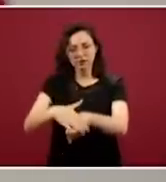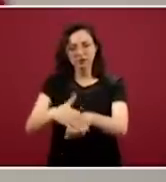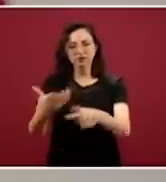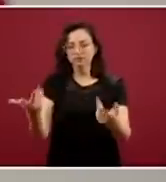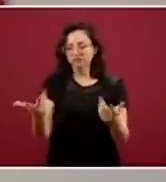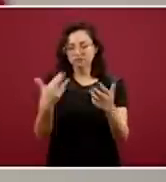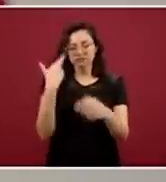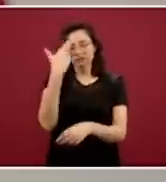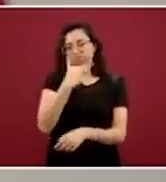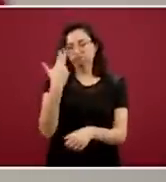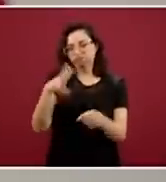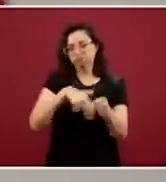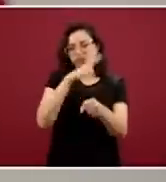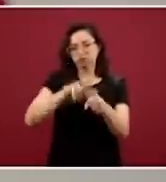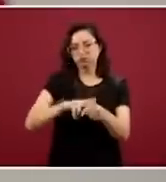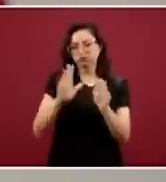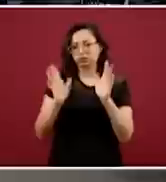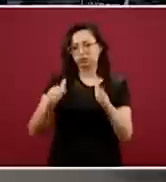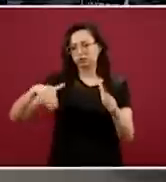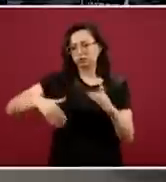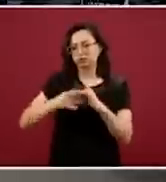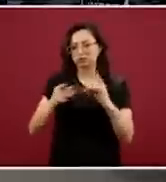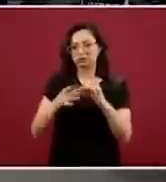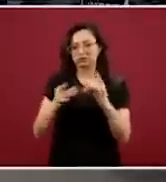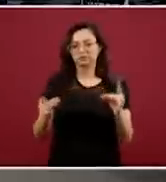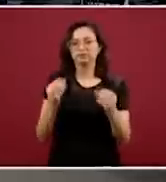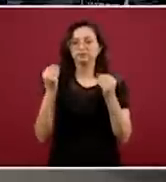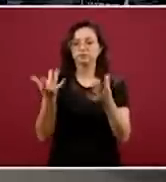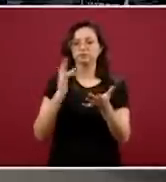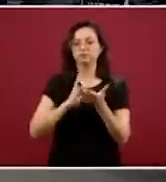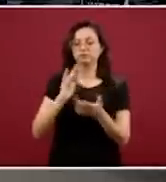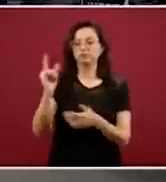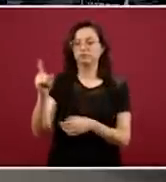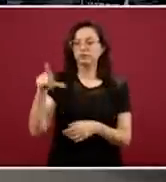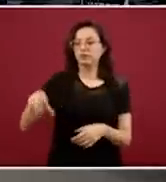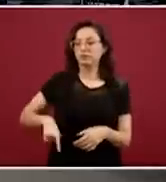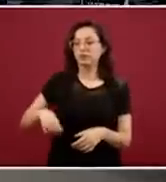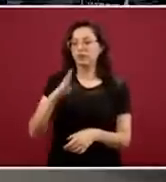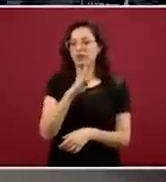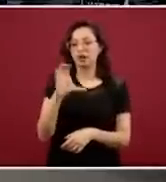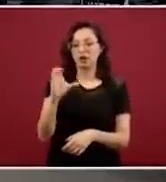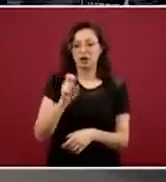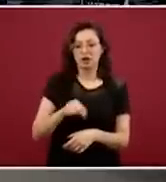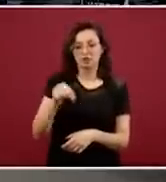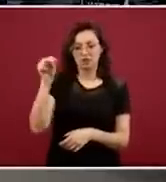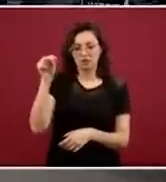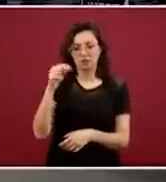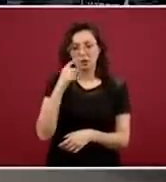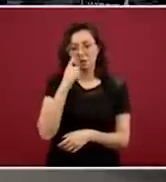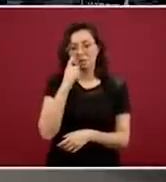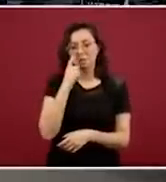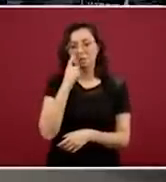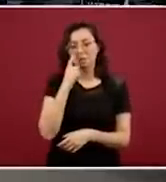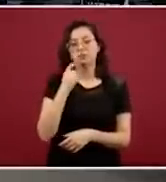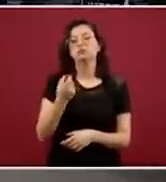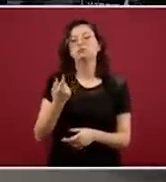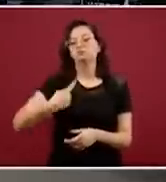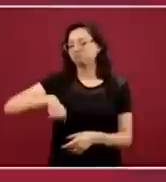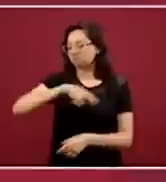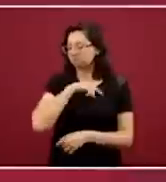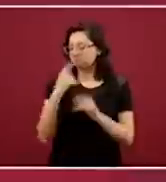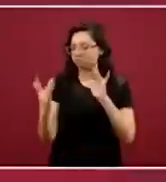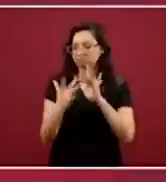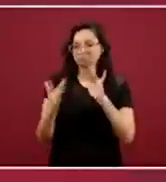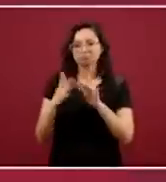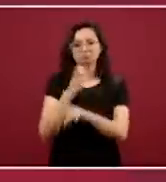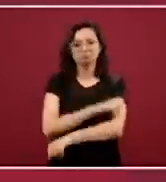los mecanismos que hemos estado explicando. Entonces, mi agradecimiento al gobierno de Baja California Norte. Hemos estado en total